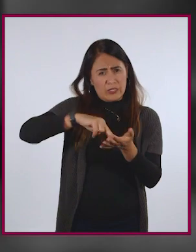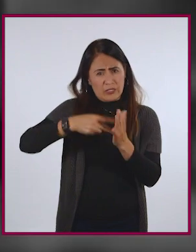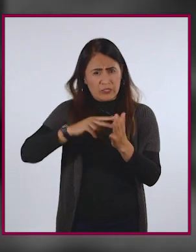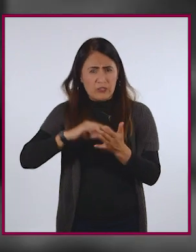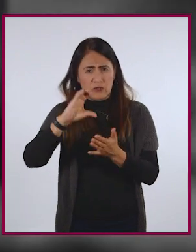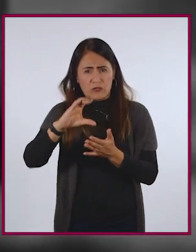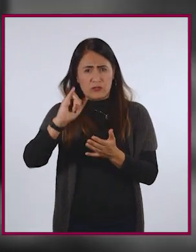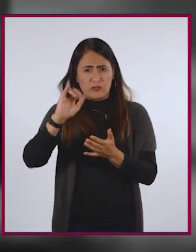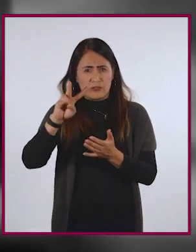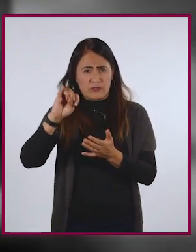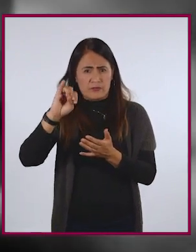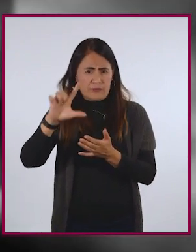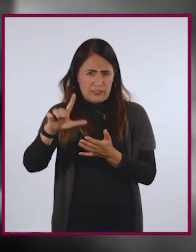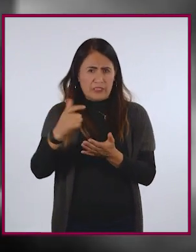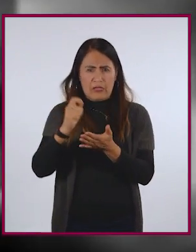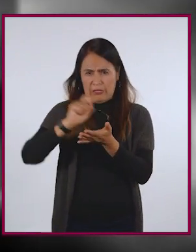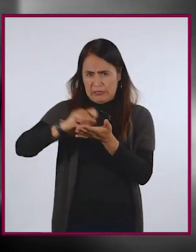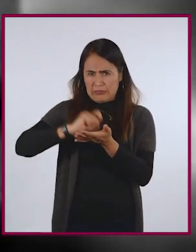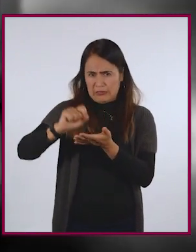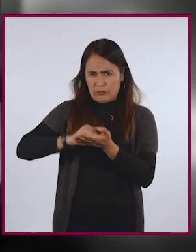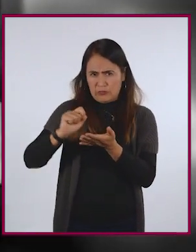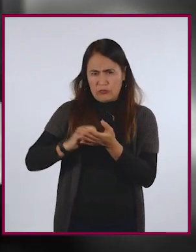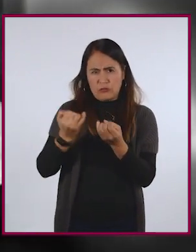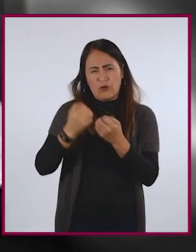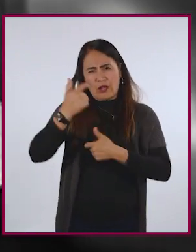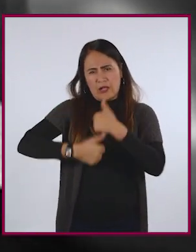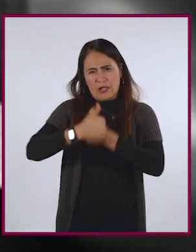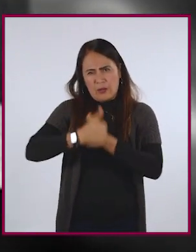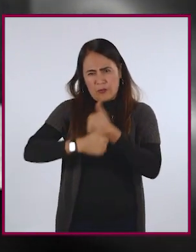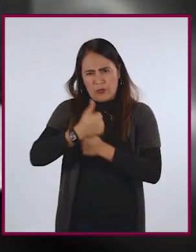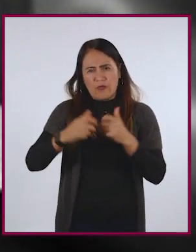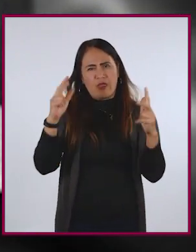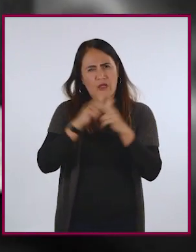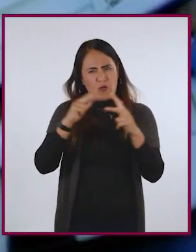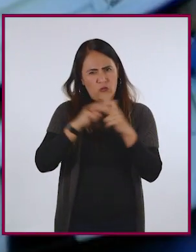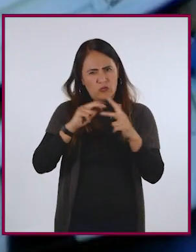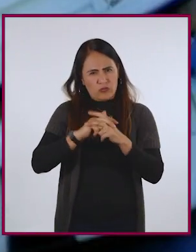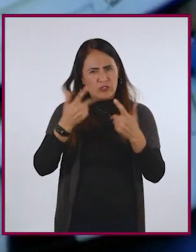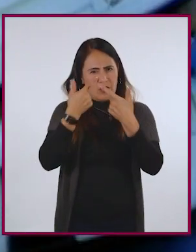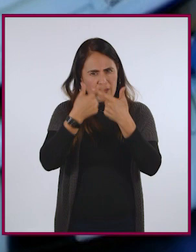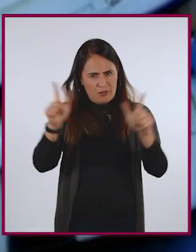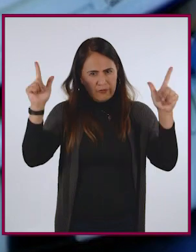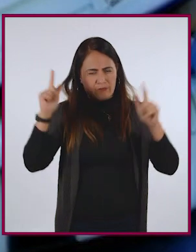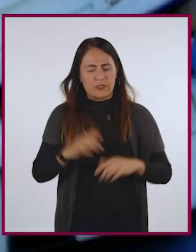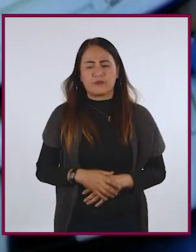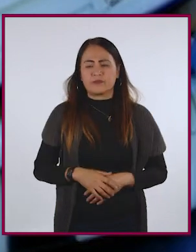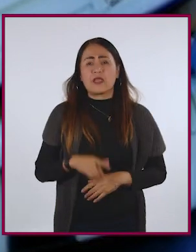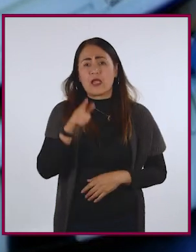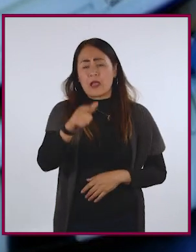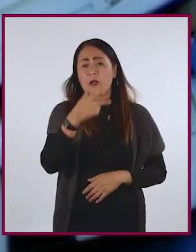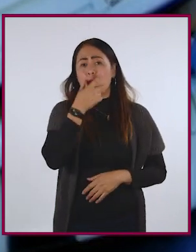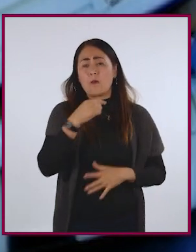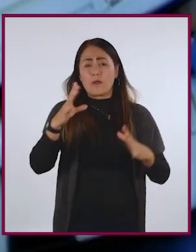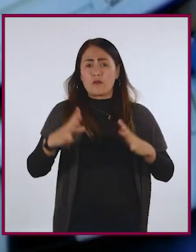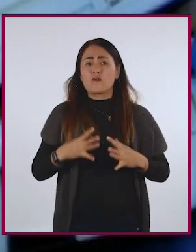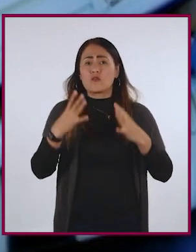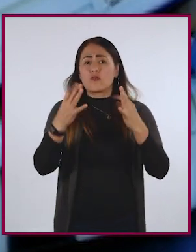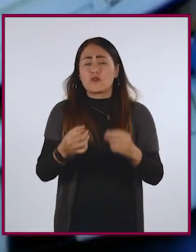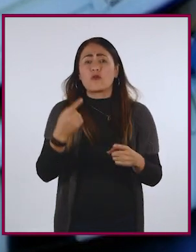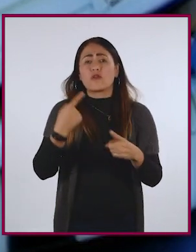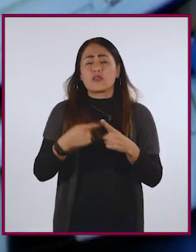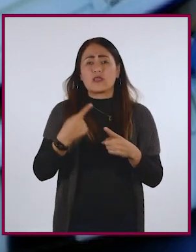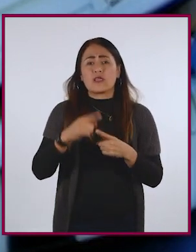civil, escritor e incluso campeón estudiantil de lucha libre. El Loantón fue fundado por Luis Enrique